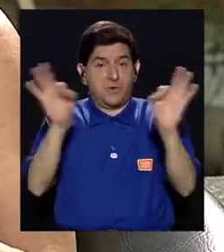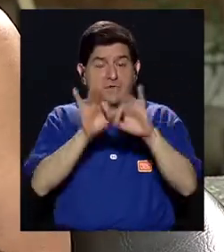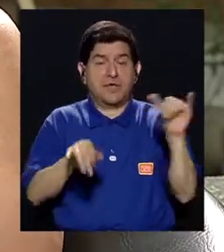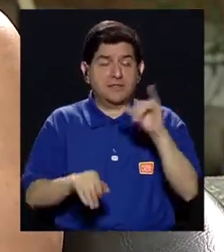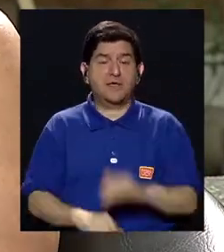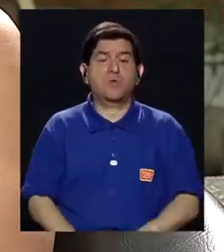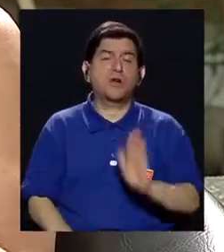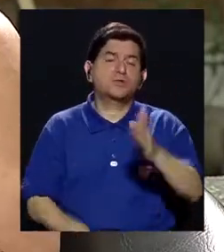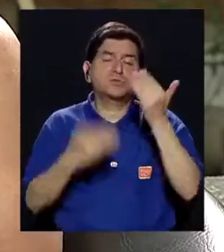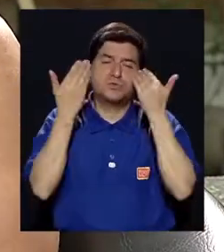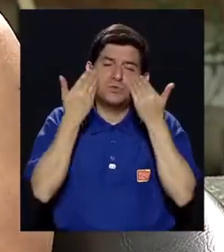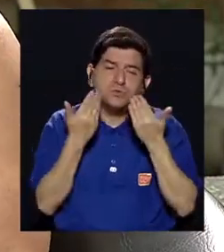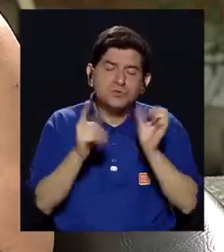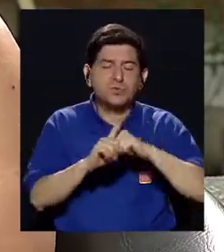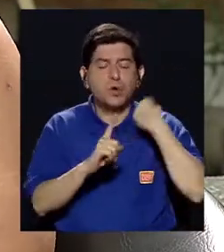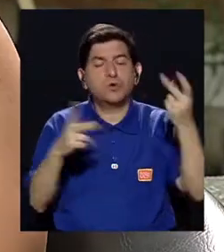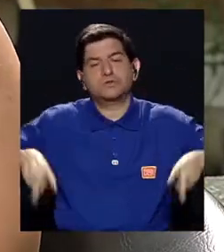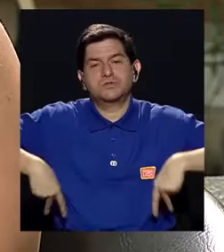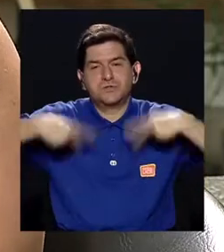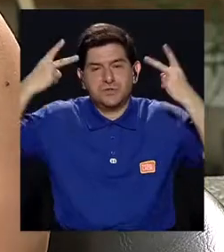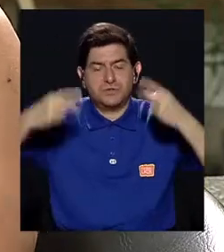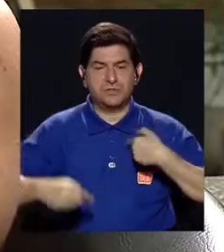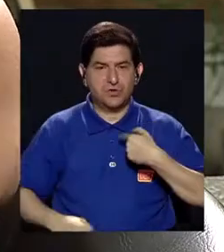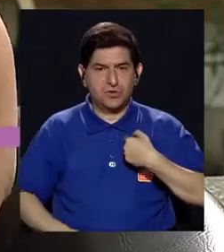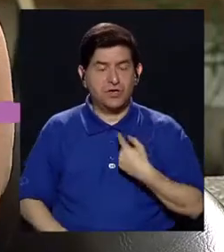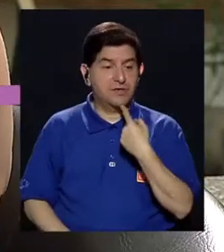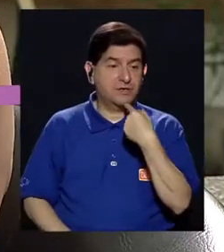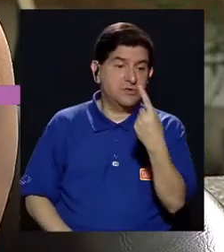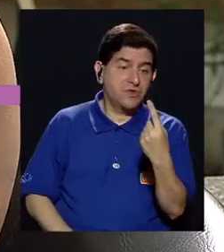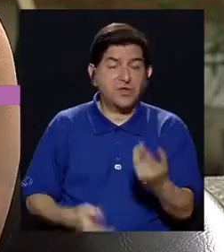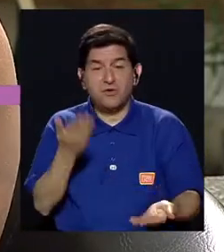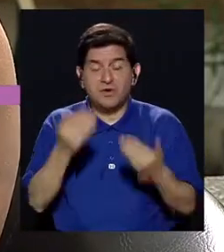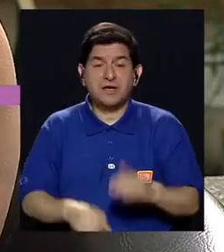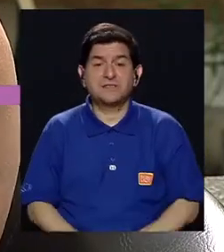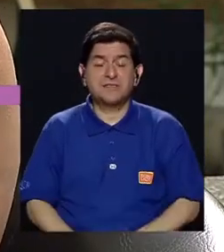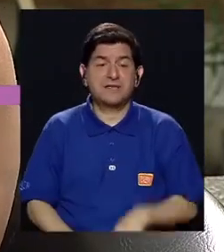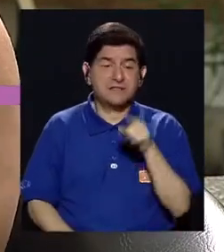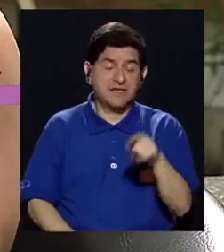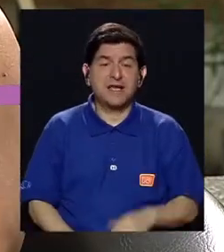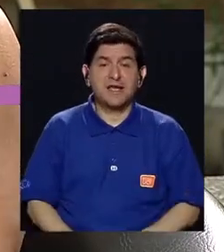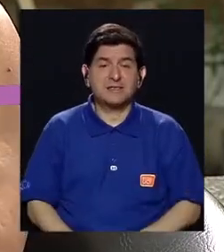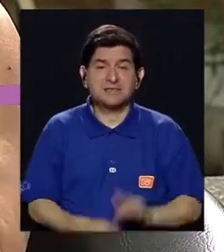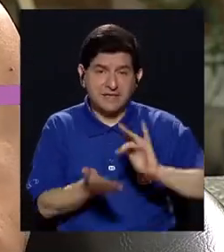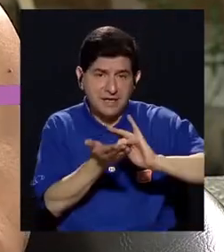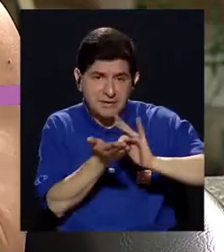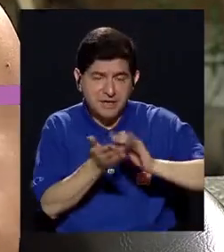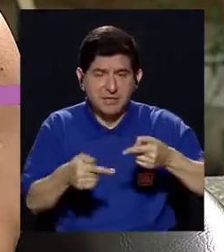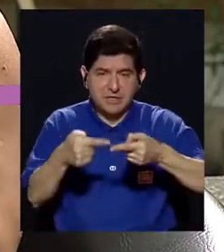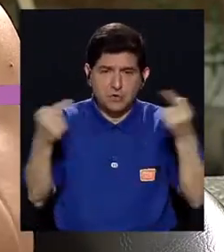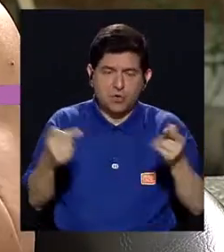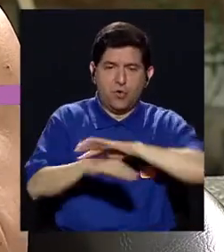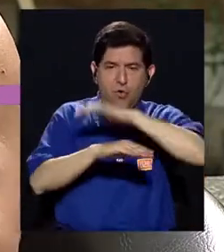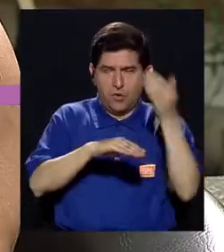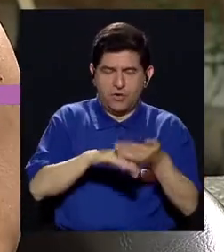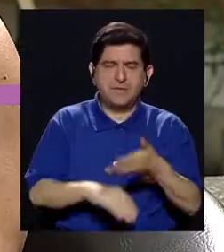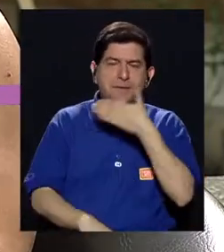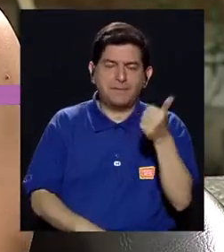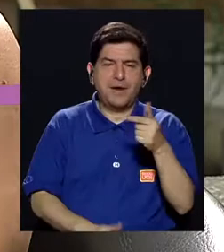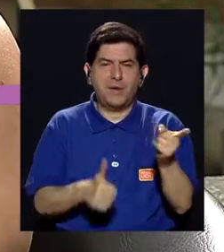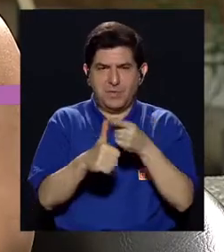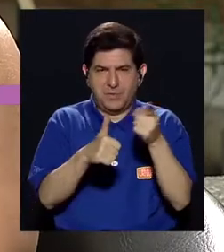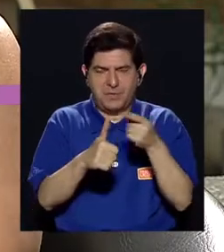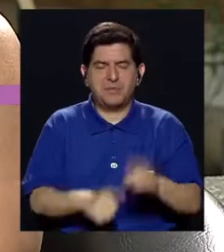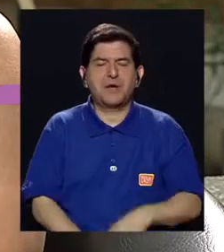importante, sino que tiene que ver con su tristeza y con las uh-huh. condiciones de vida, y yo solo estoy achacando al anticonceptivo. Entonces, aquí, clave,